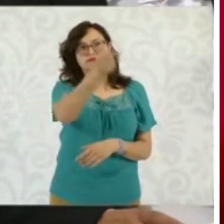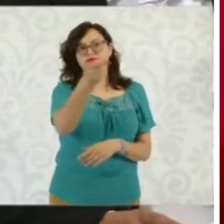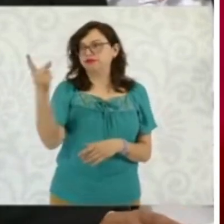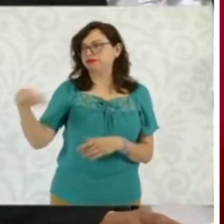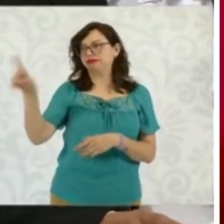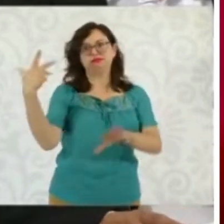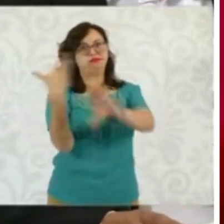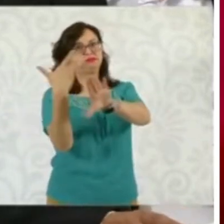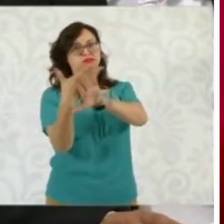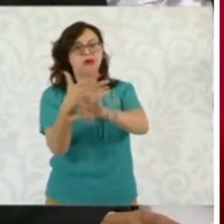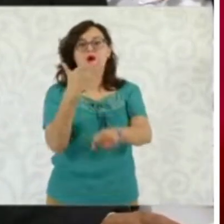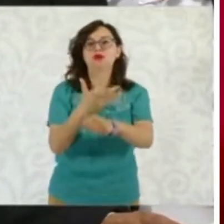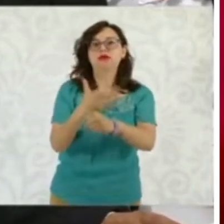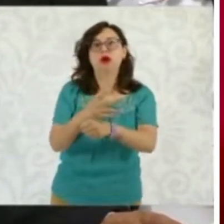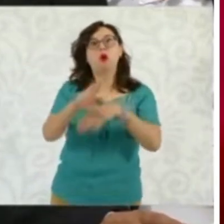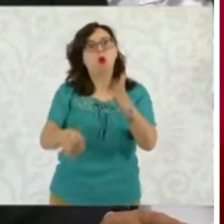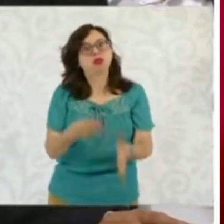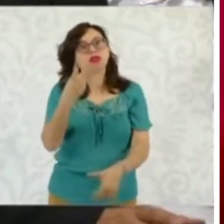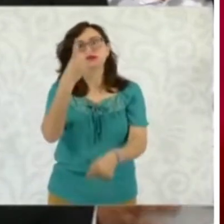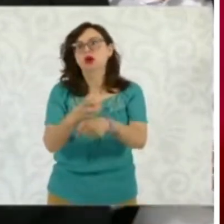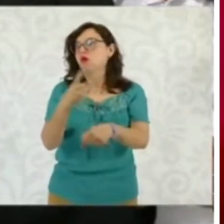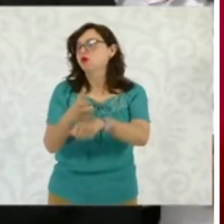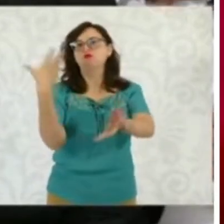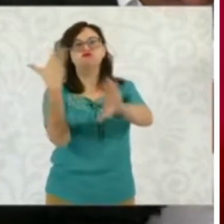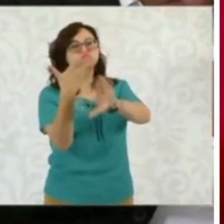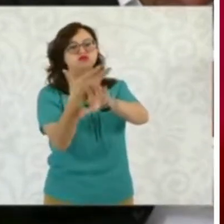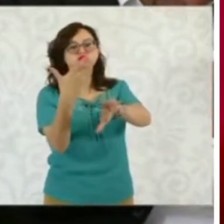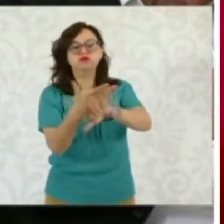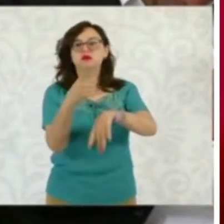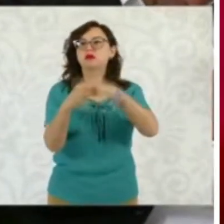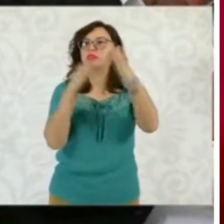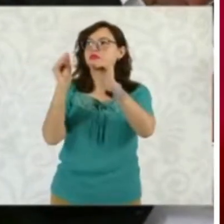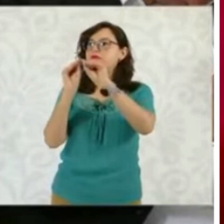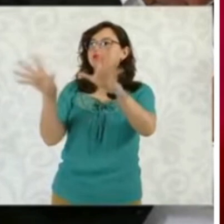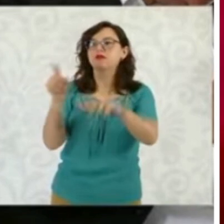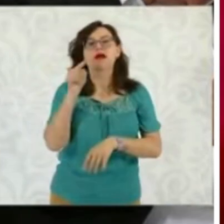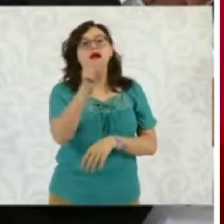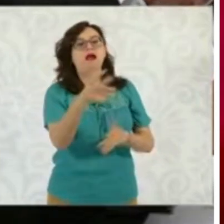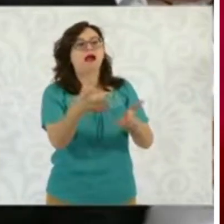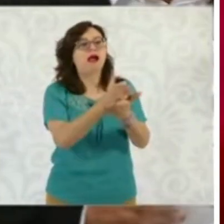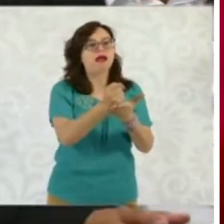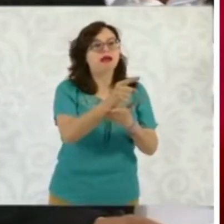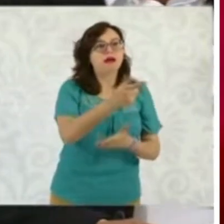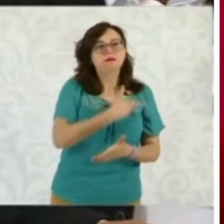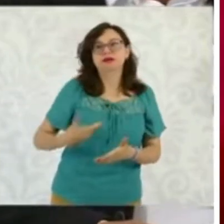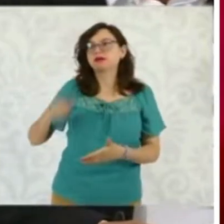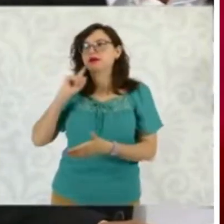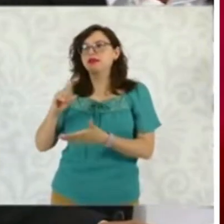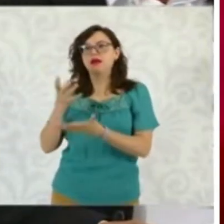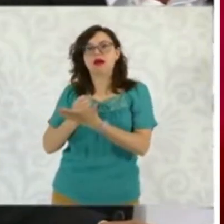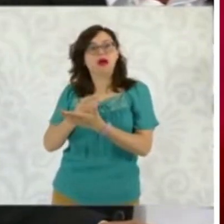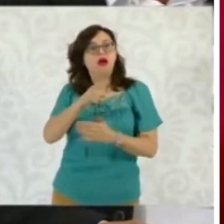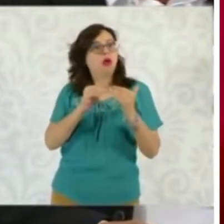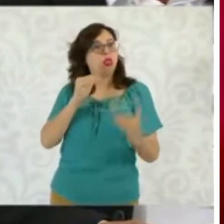ataques, ahorita hubo otra serie de ataques en la que difundieron que ella ganaba más que usted. Evidentemente